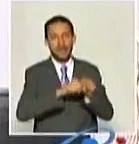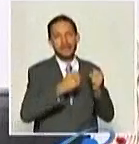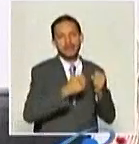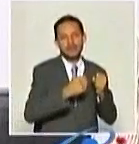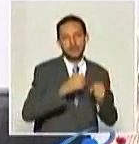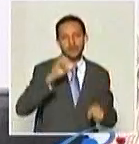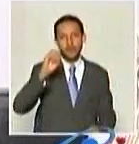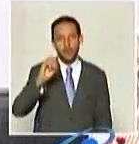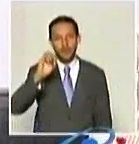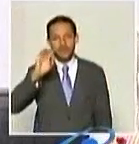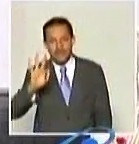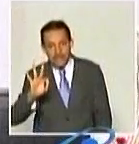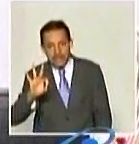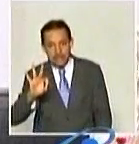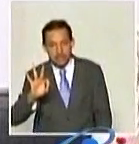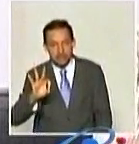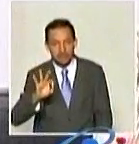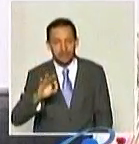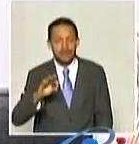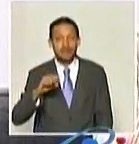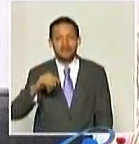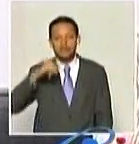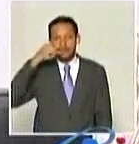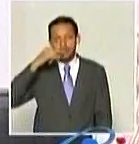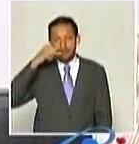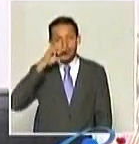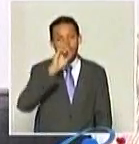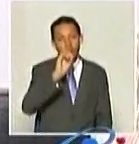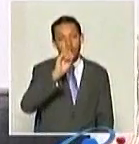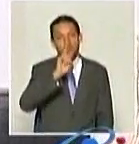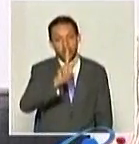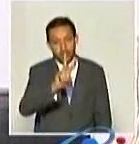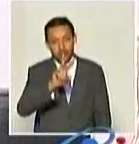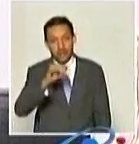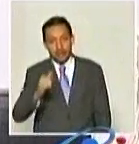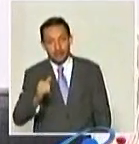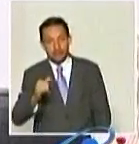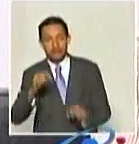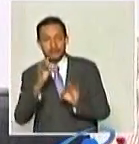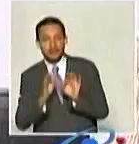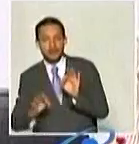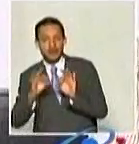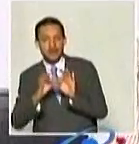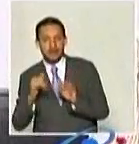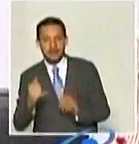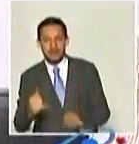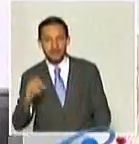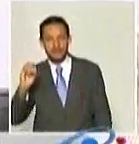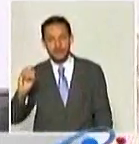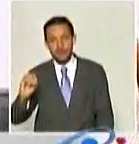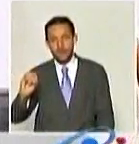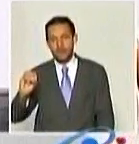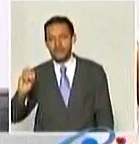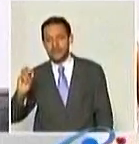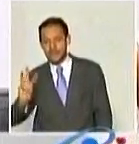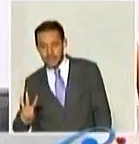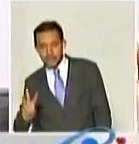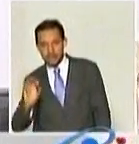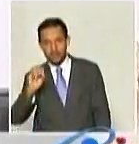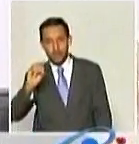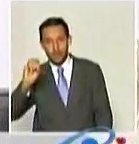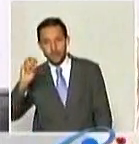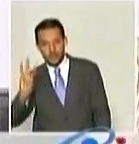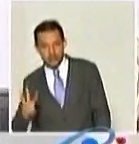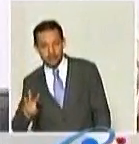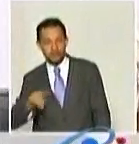a O3. Ese O3, ese ozono, viene de la palabra osein, que quiere decir que huele, porque el oxígeno no huele absolutamente a nada.